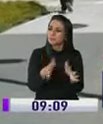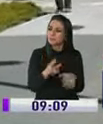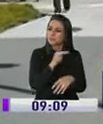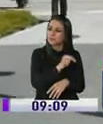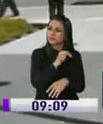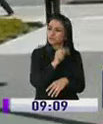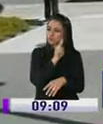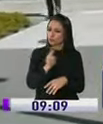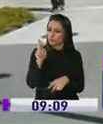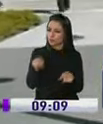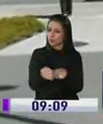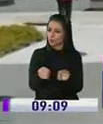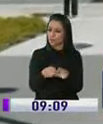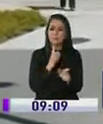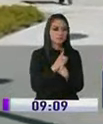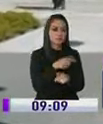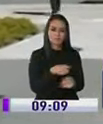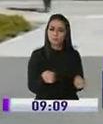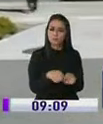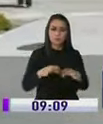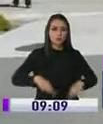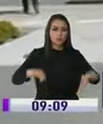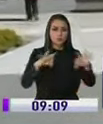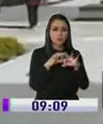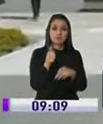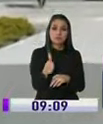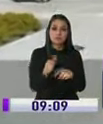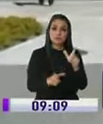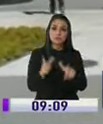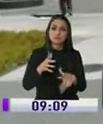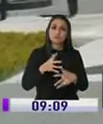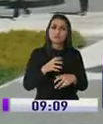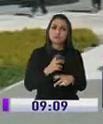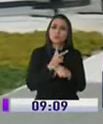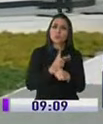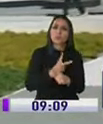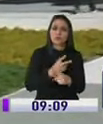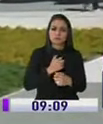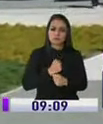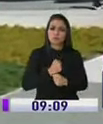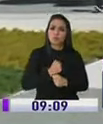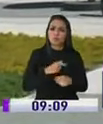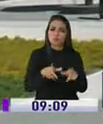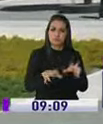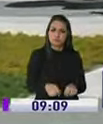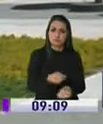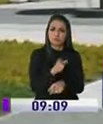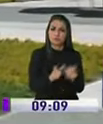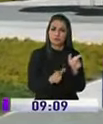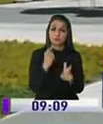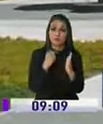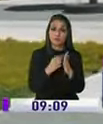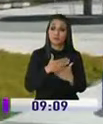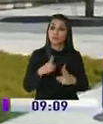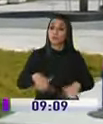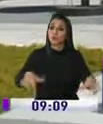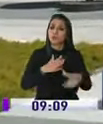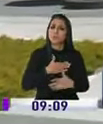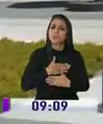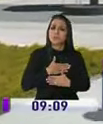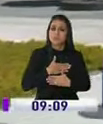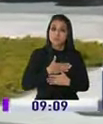Naciones Unidas, ¿no? Así es muy importante el apropiamiento de esta infraestructura por parte de la ciudadanía. Cuando se apropian del espacio,